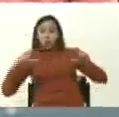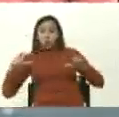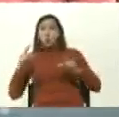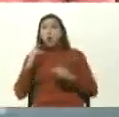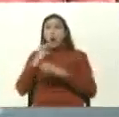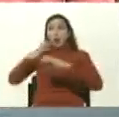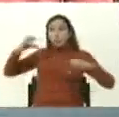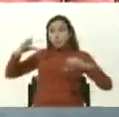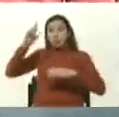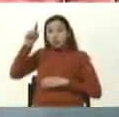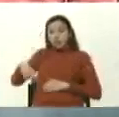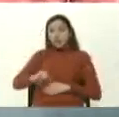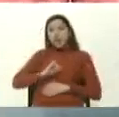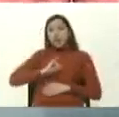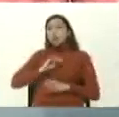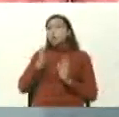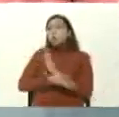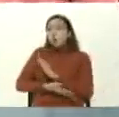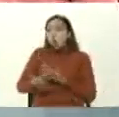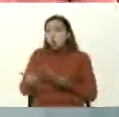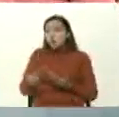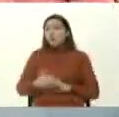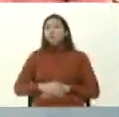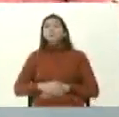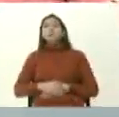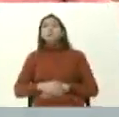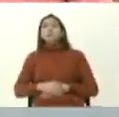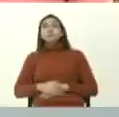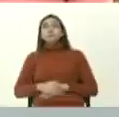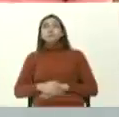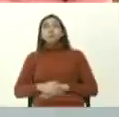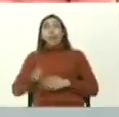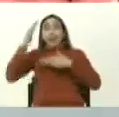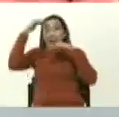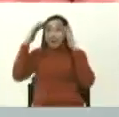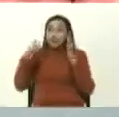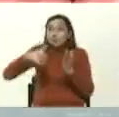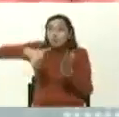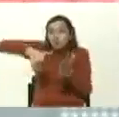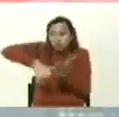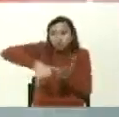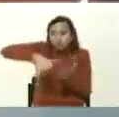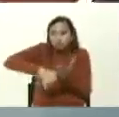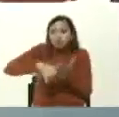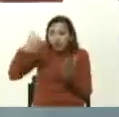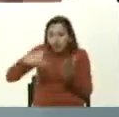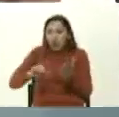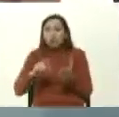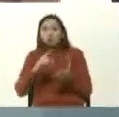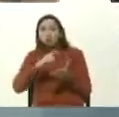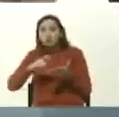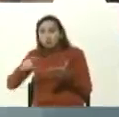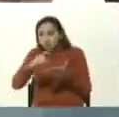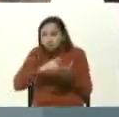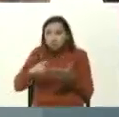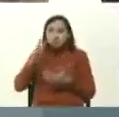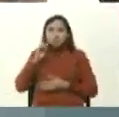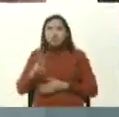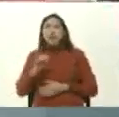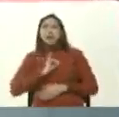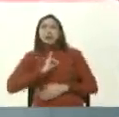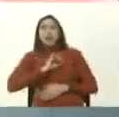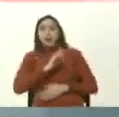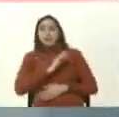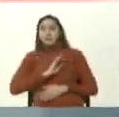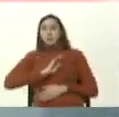su identidad en un centro de toma de la huella, donde allí hay un captahuella y verifican la identidad.